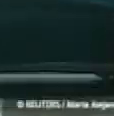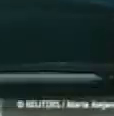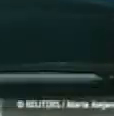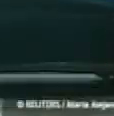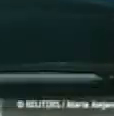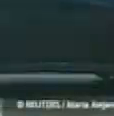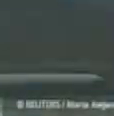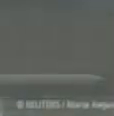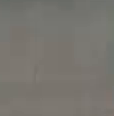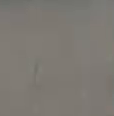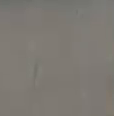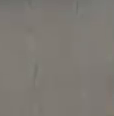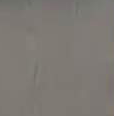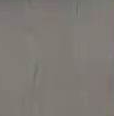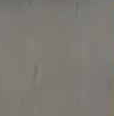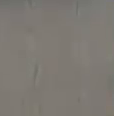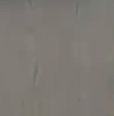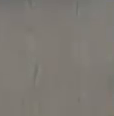Tiene